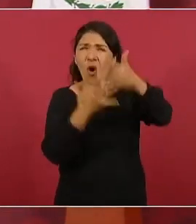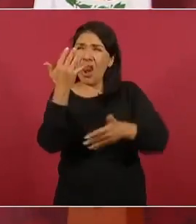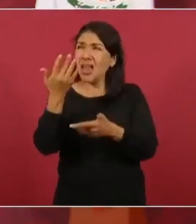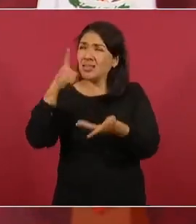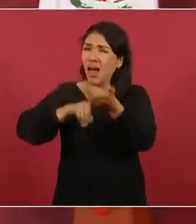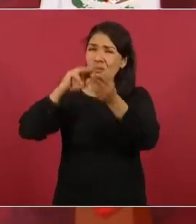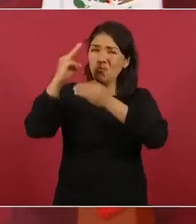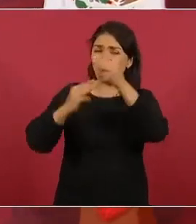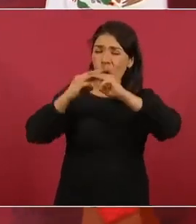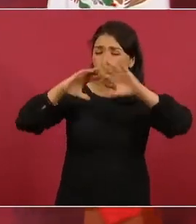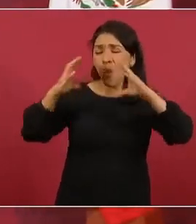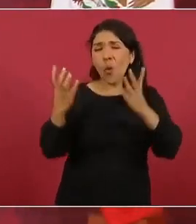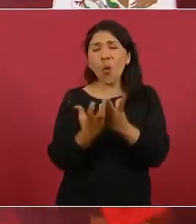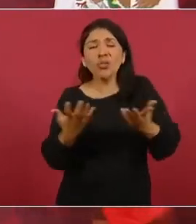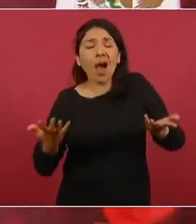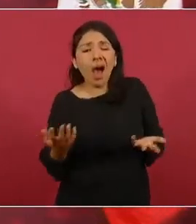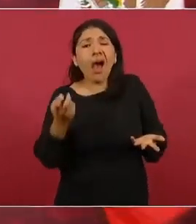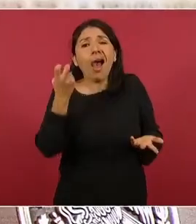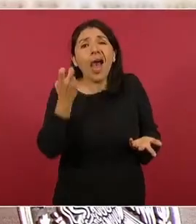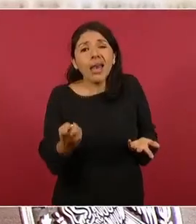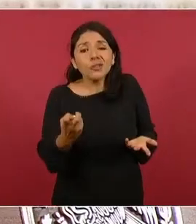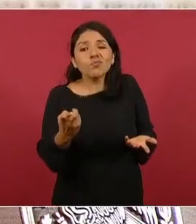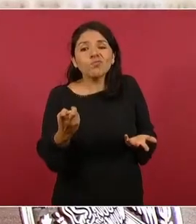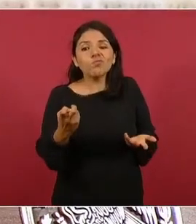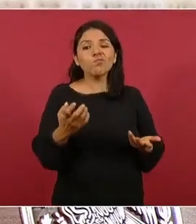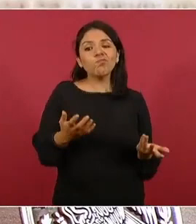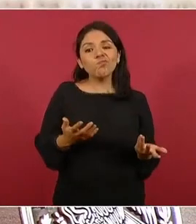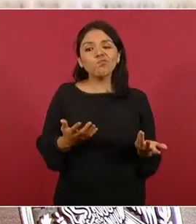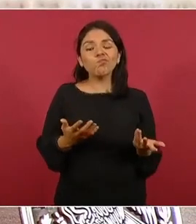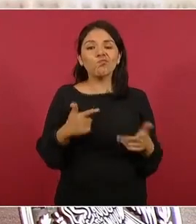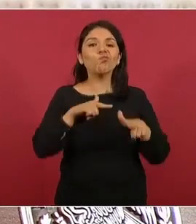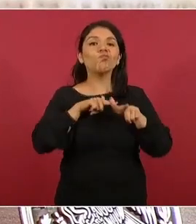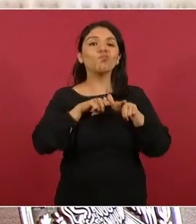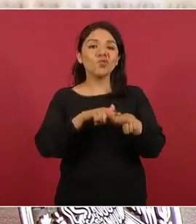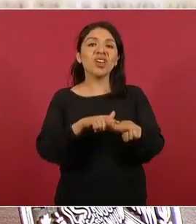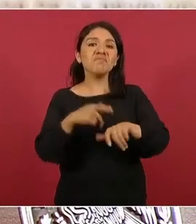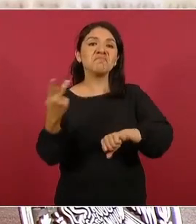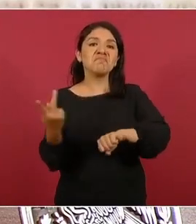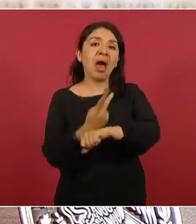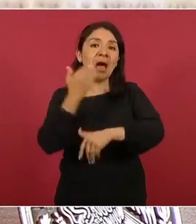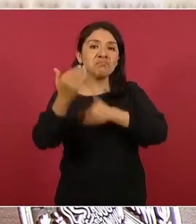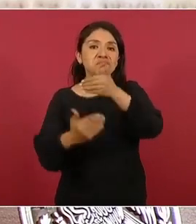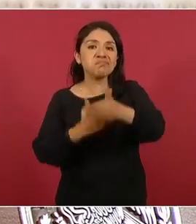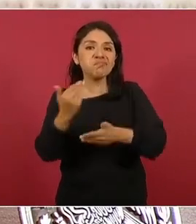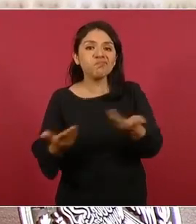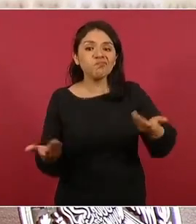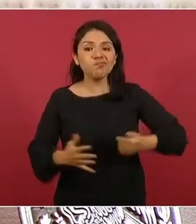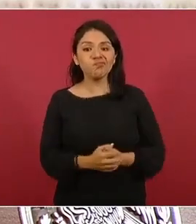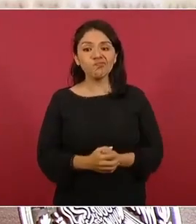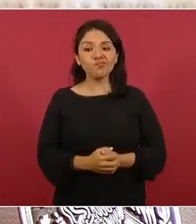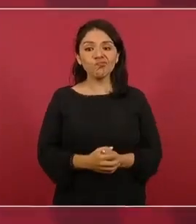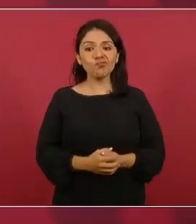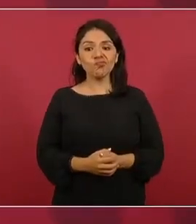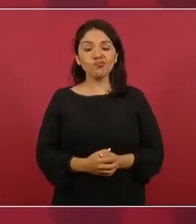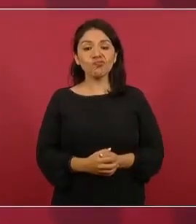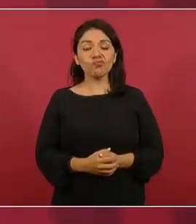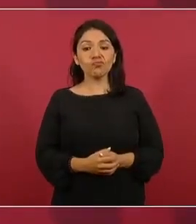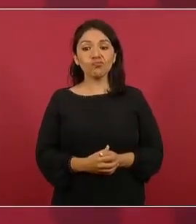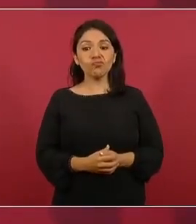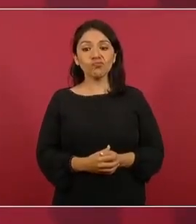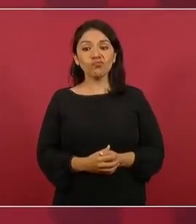pues eso va a seguir pasando porque